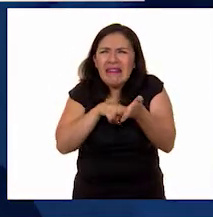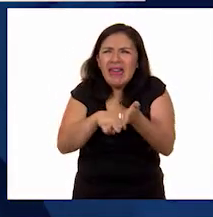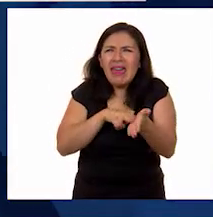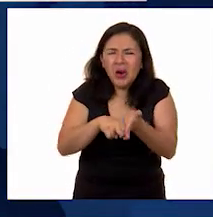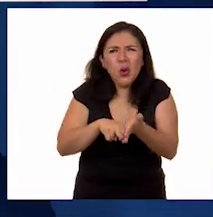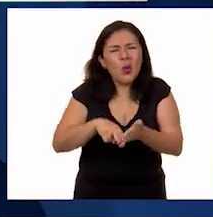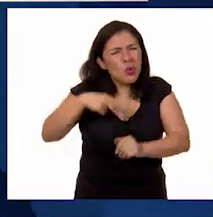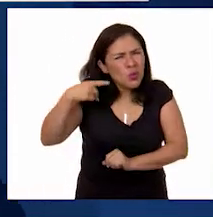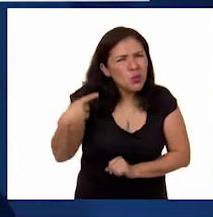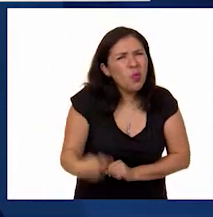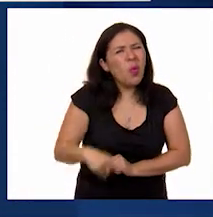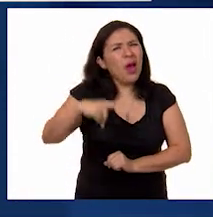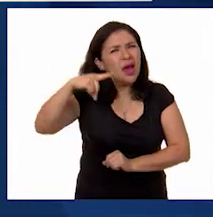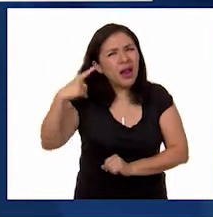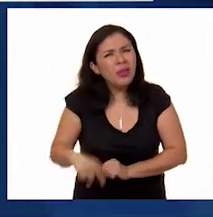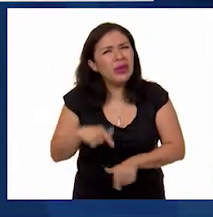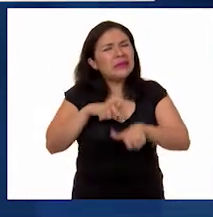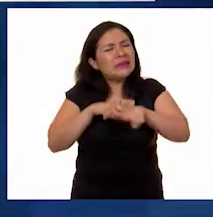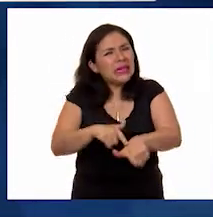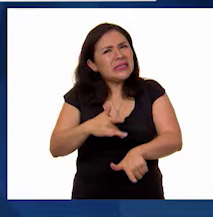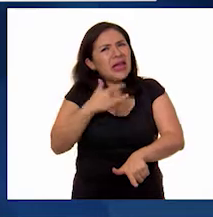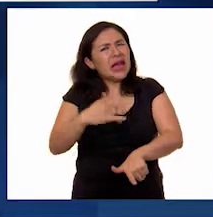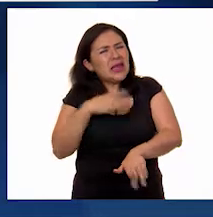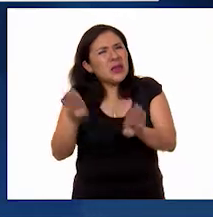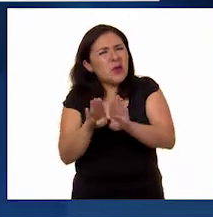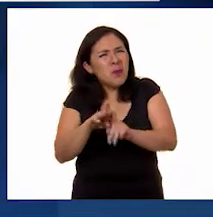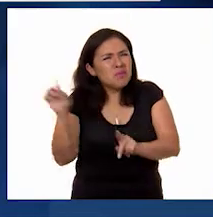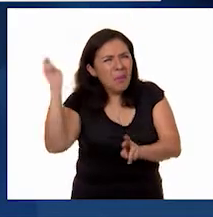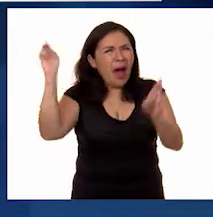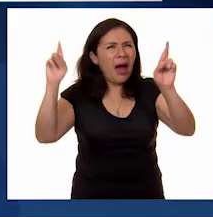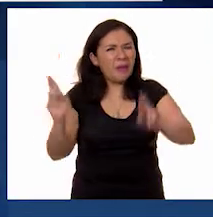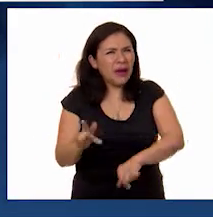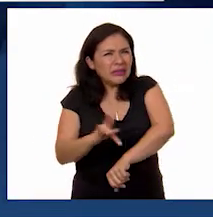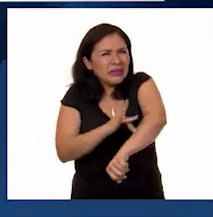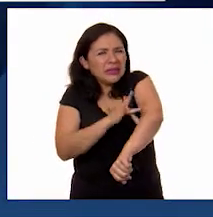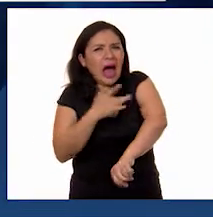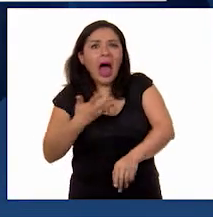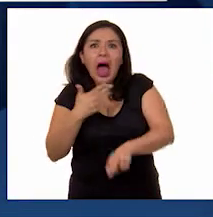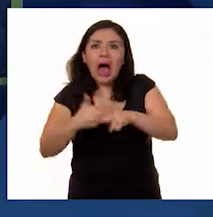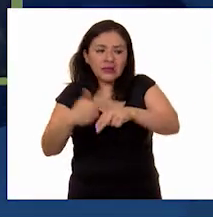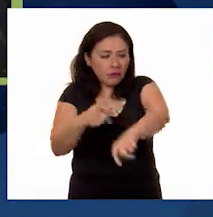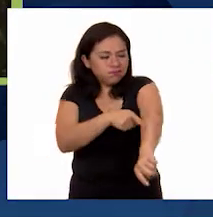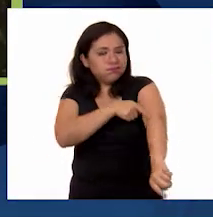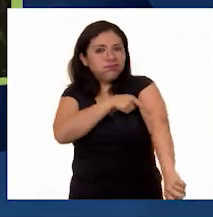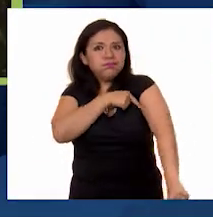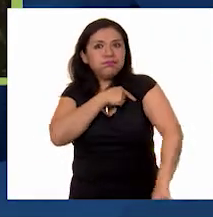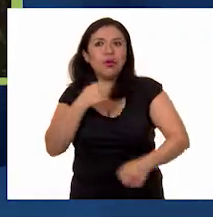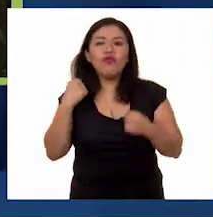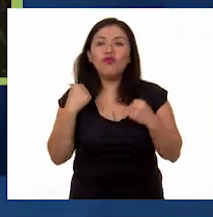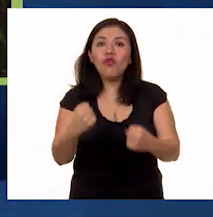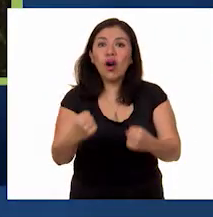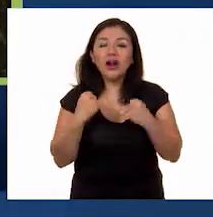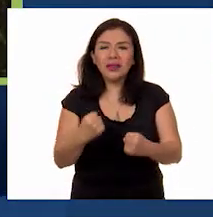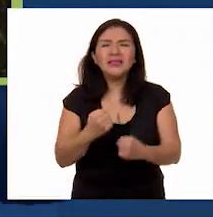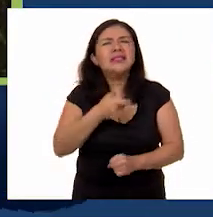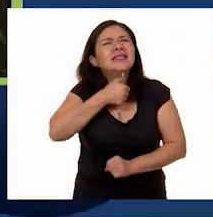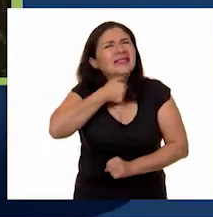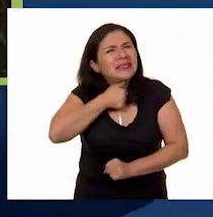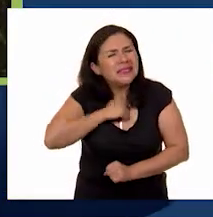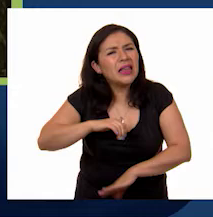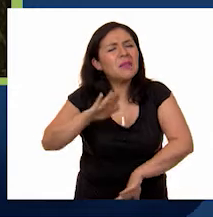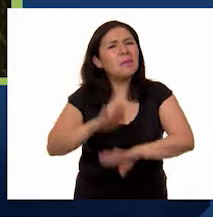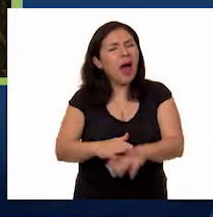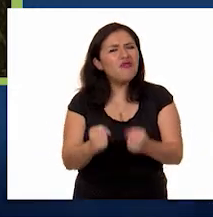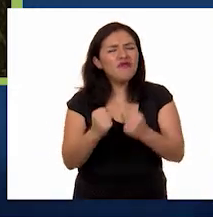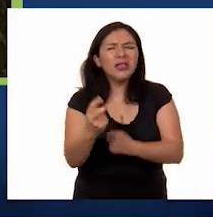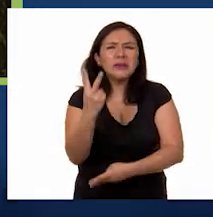dolores fulgurantes se sucedían en continuos relampagueos y llegaban ahora a la ingle. La atroz sequedad de garganta que el aliento parecía